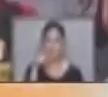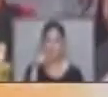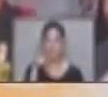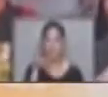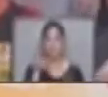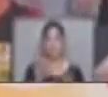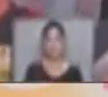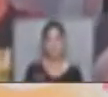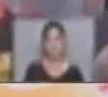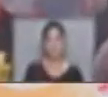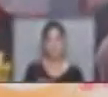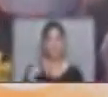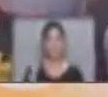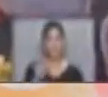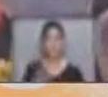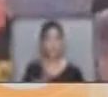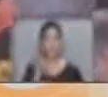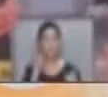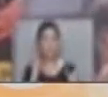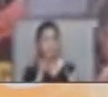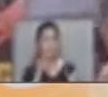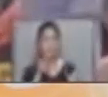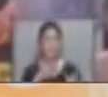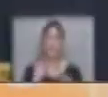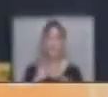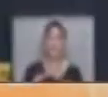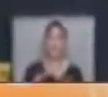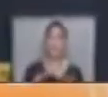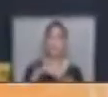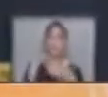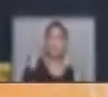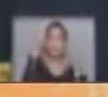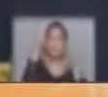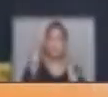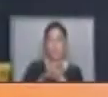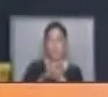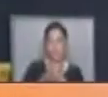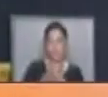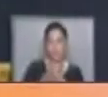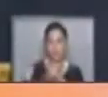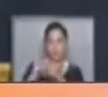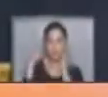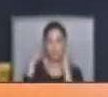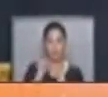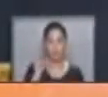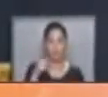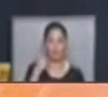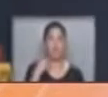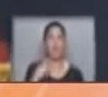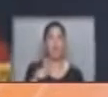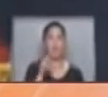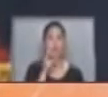Holanda, al tener un perfil más bajo la familia real, el impacto es, yo creo,